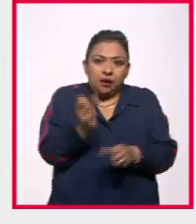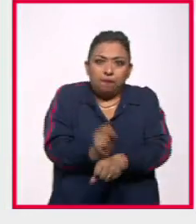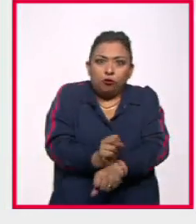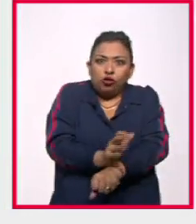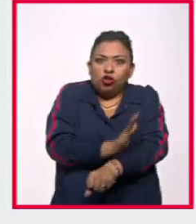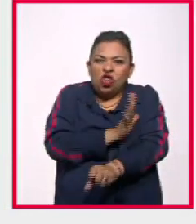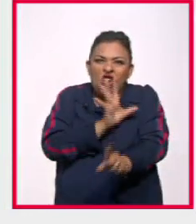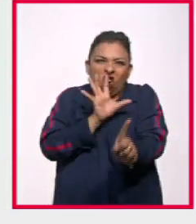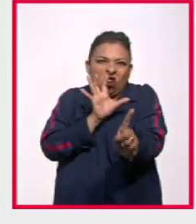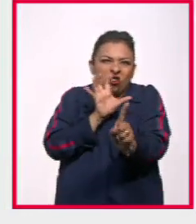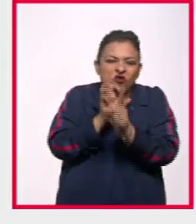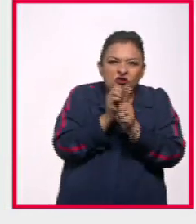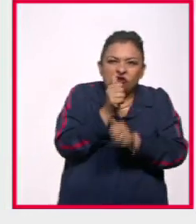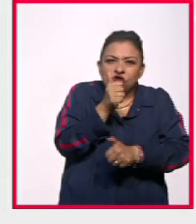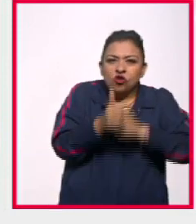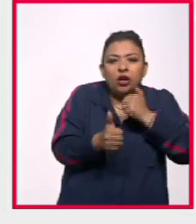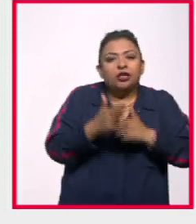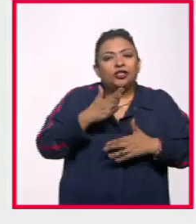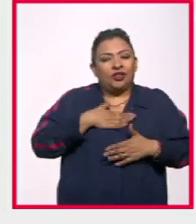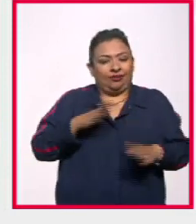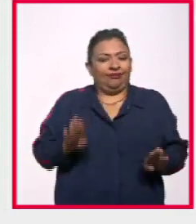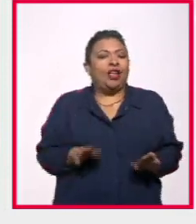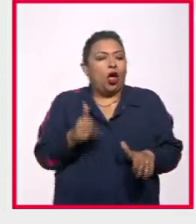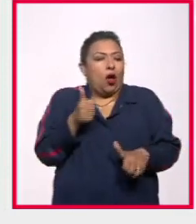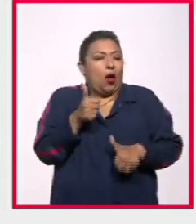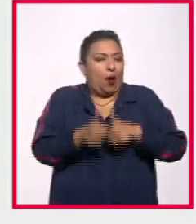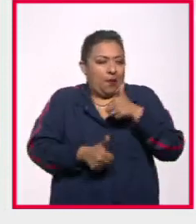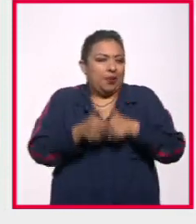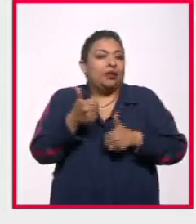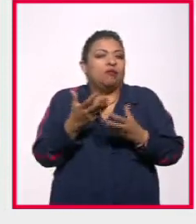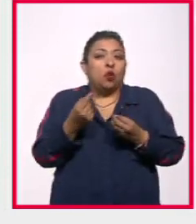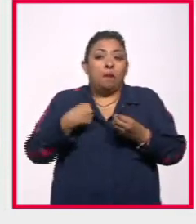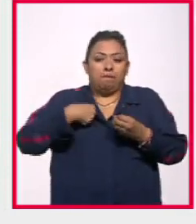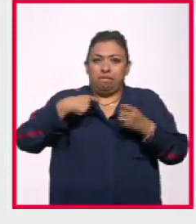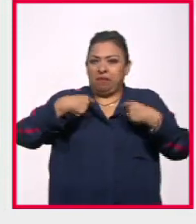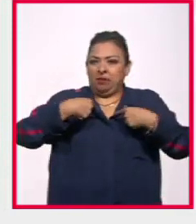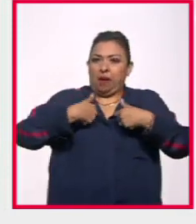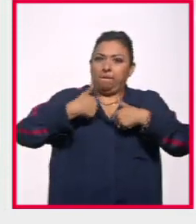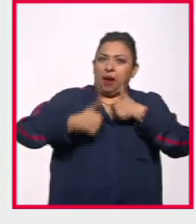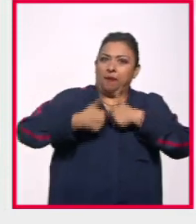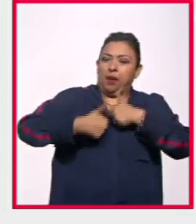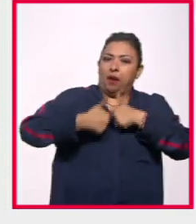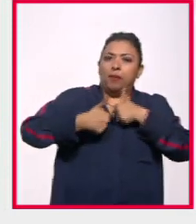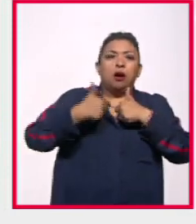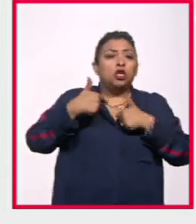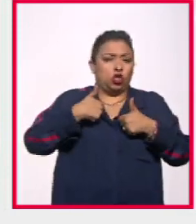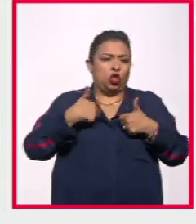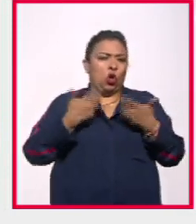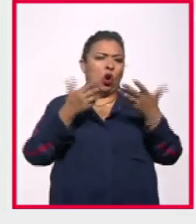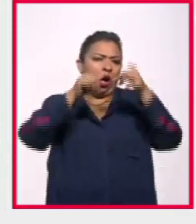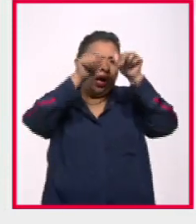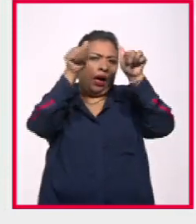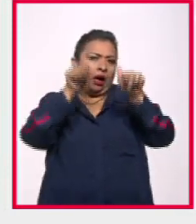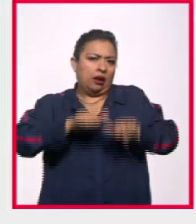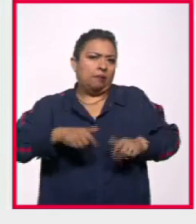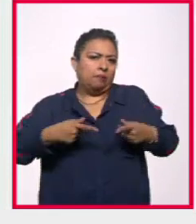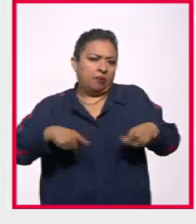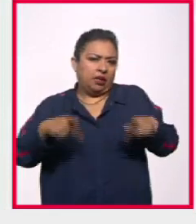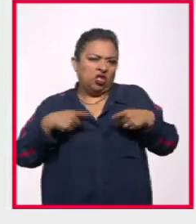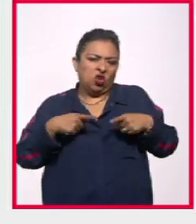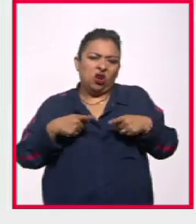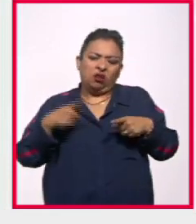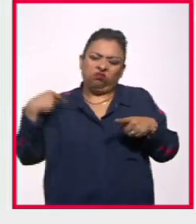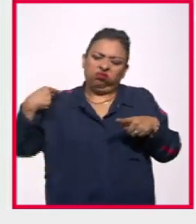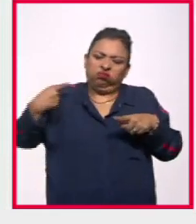del reto. Yo soy muy competitiva, me gusta competir mucho contra mí. Yo soy artista de